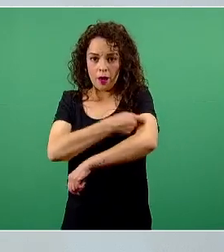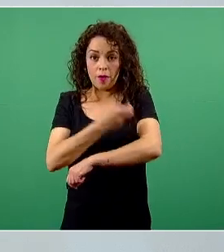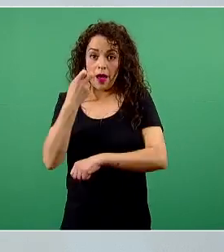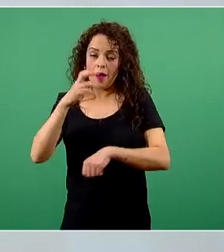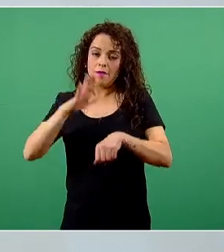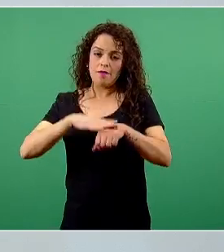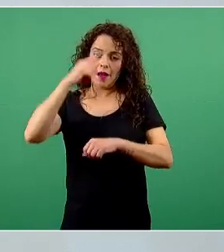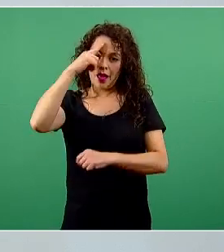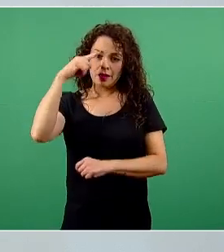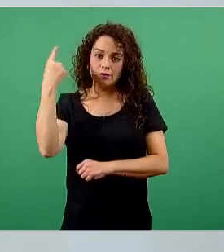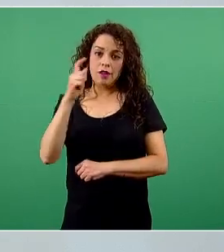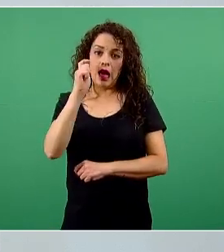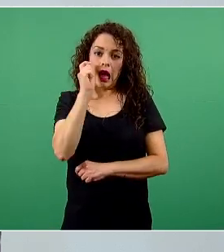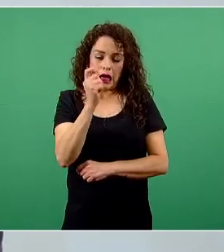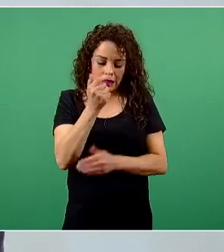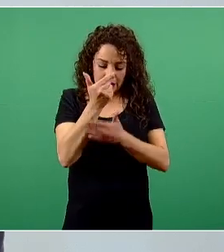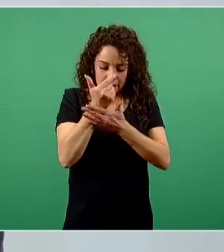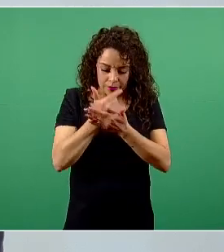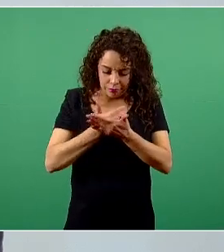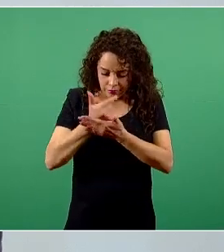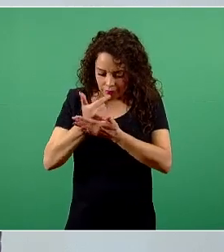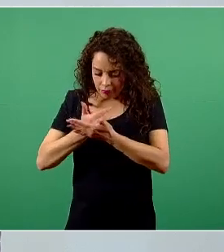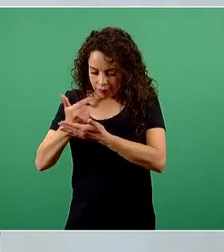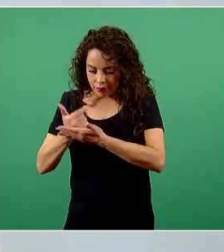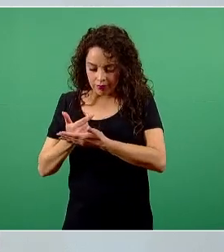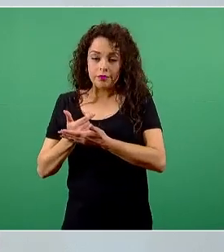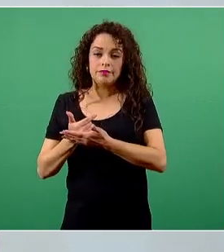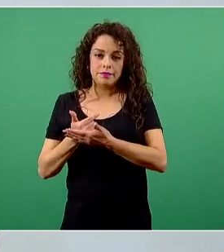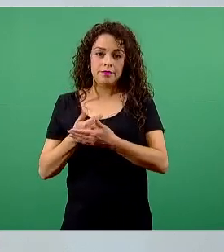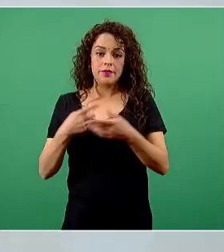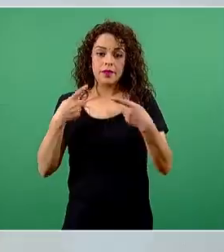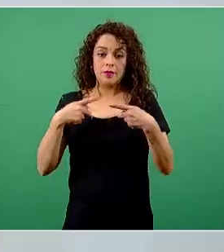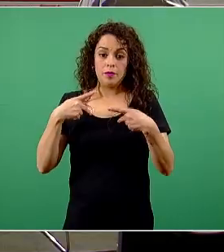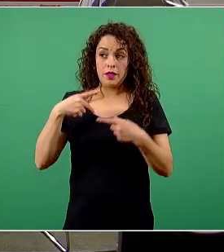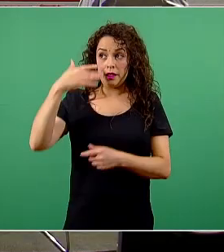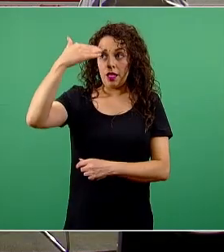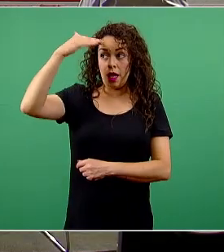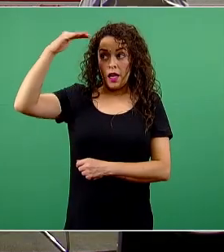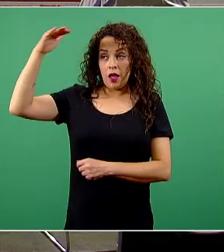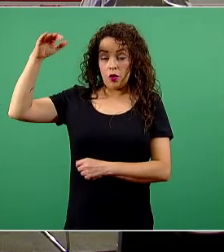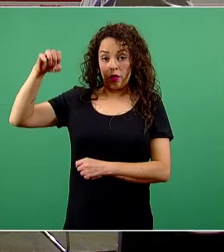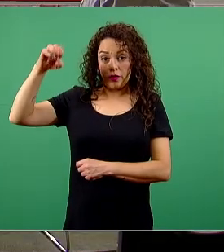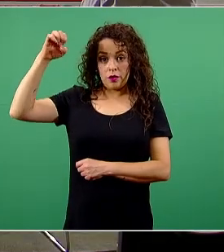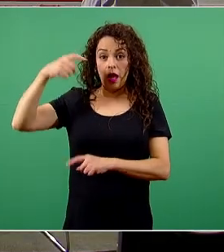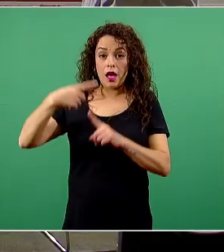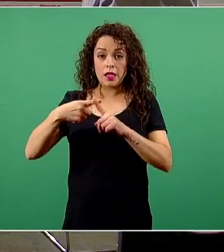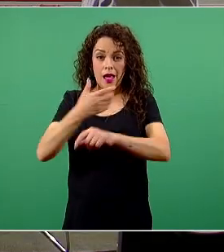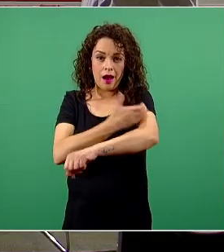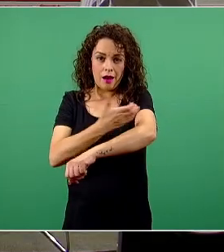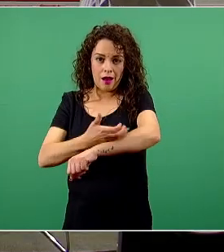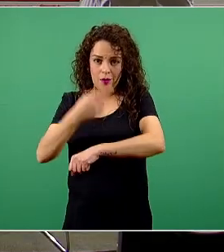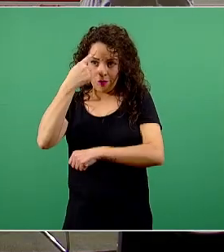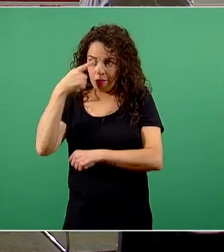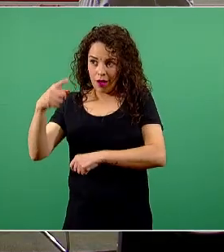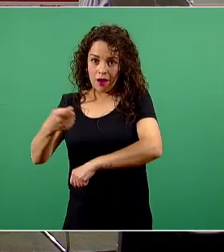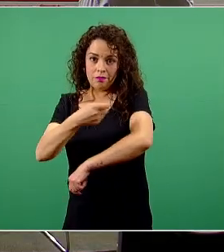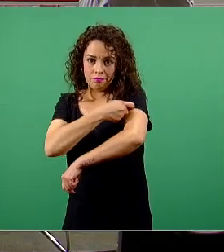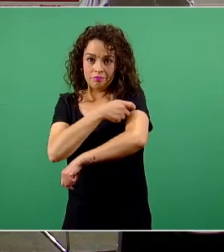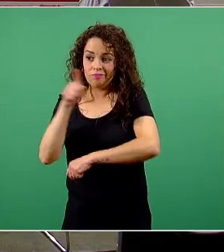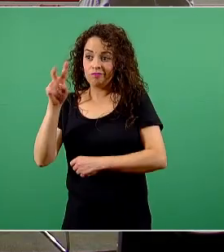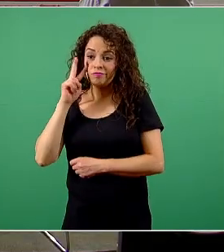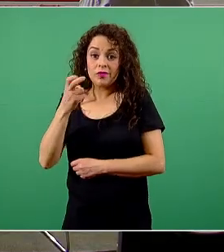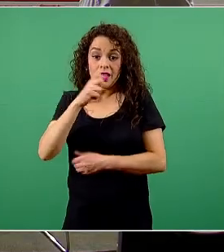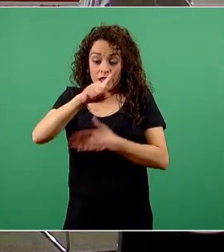facilitar mucho la logística. Los adultos mayores que fueron a vacunarse o quienes los acompañaron vieron que llenábamos